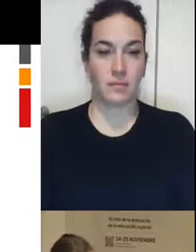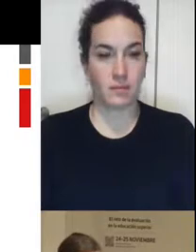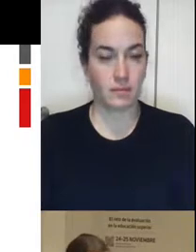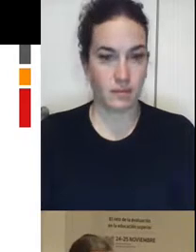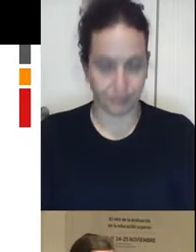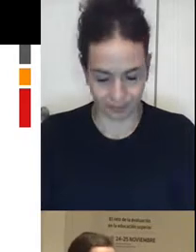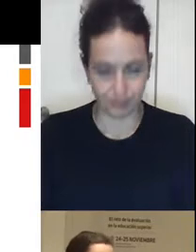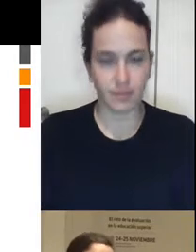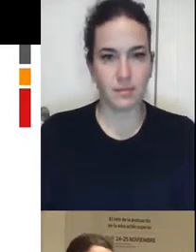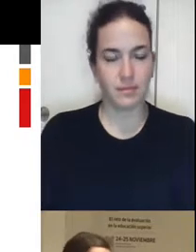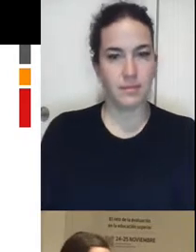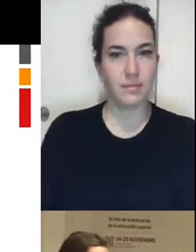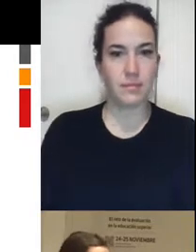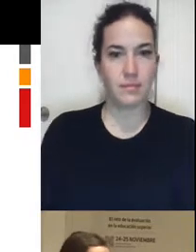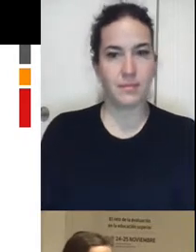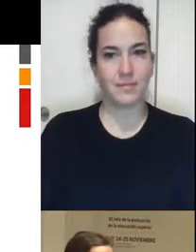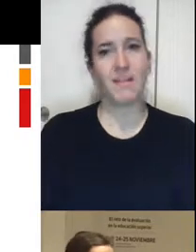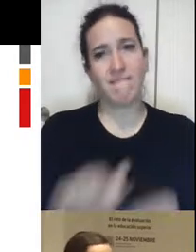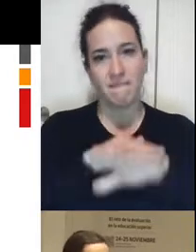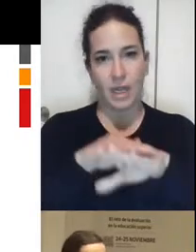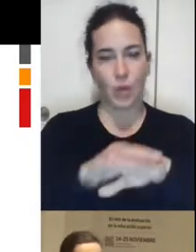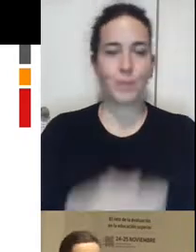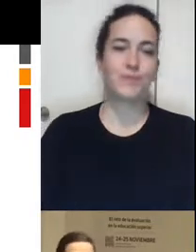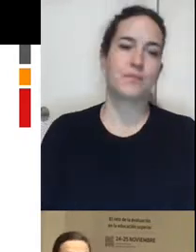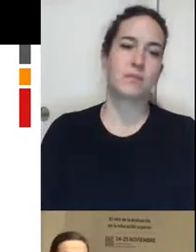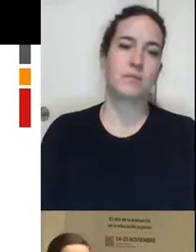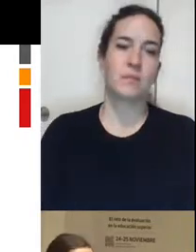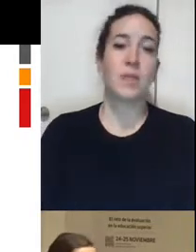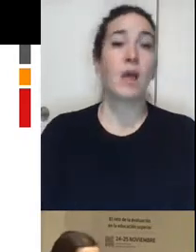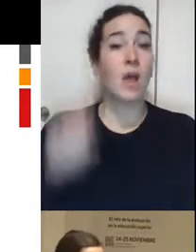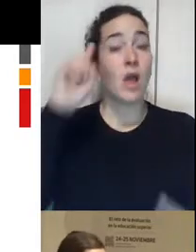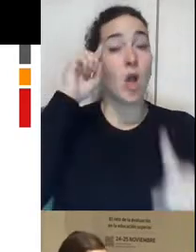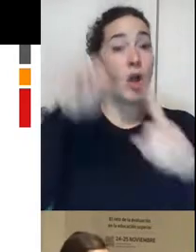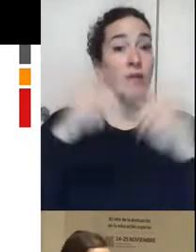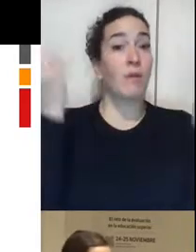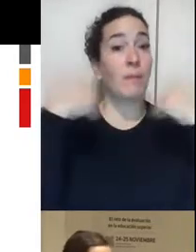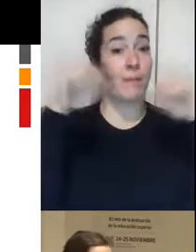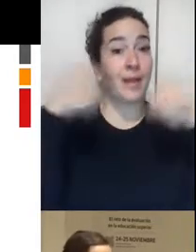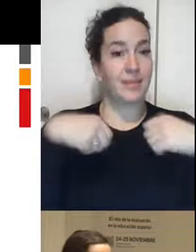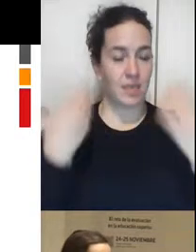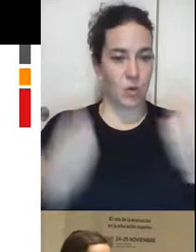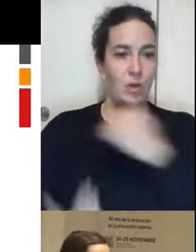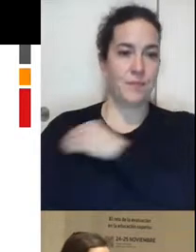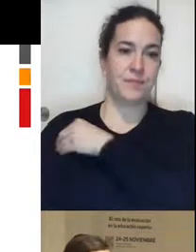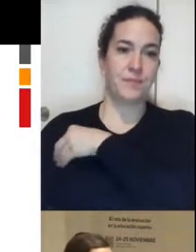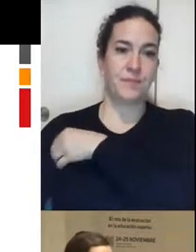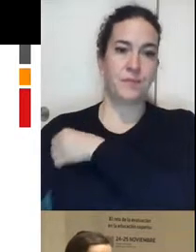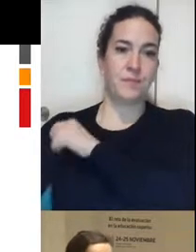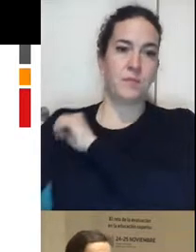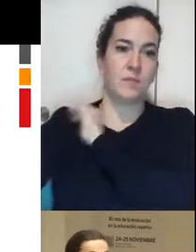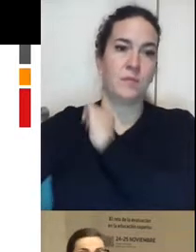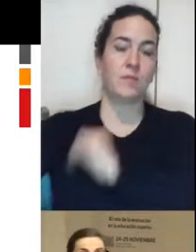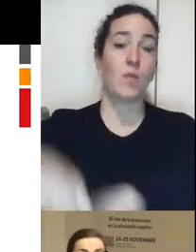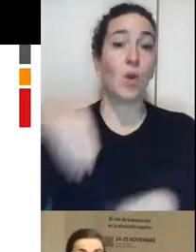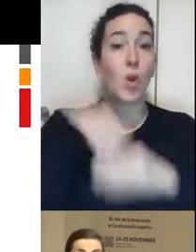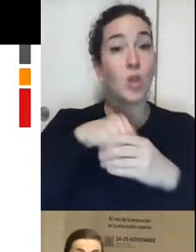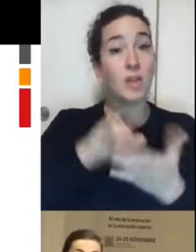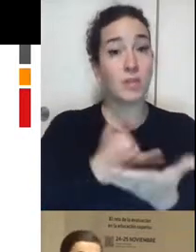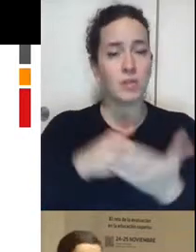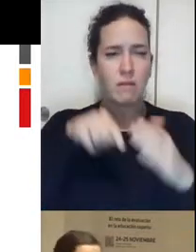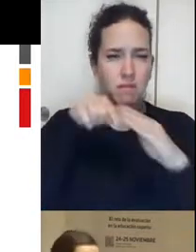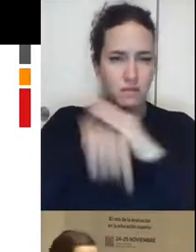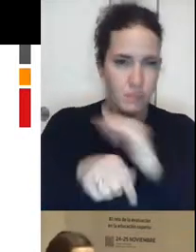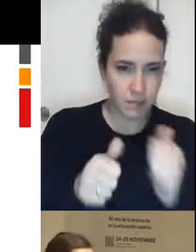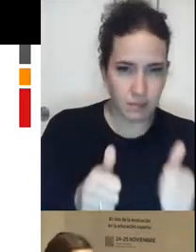Venga, perdonad. Bueno, los objetivos de la práctica fueron los siguientes. Profundizar en los contenidos teóricos